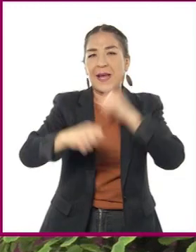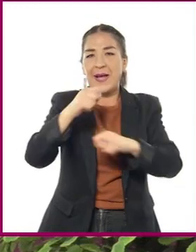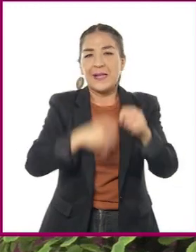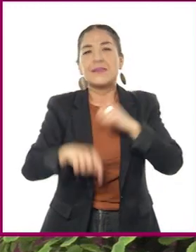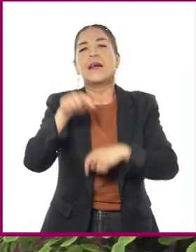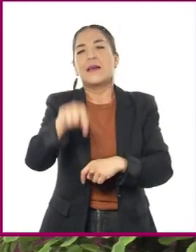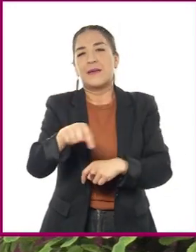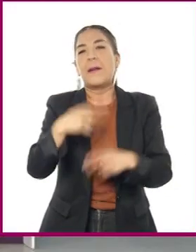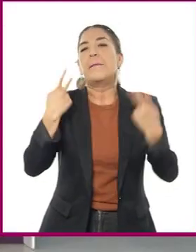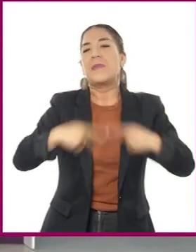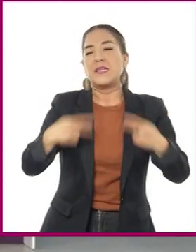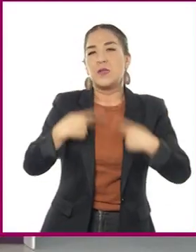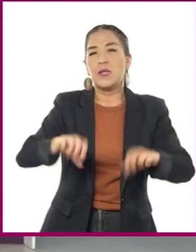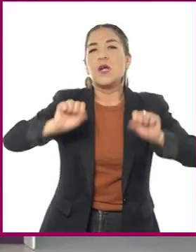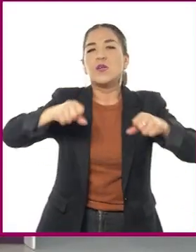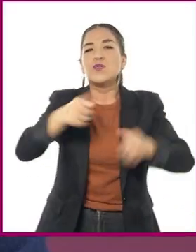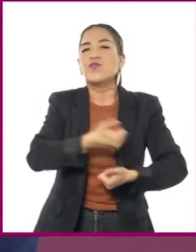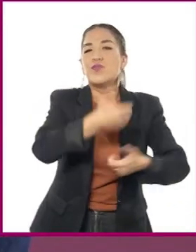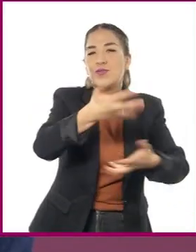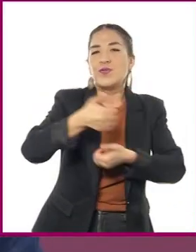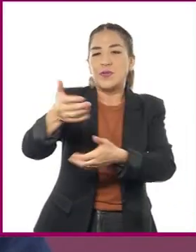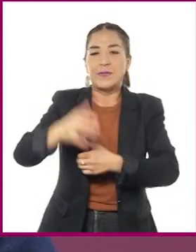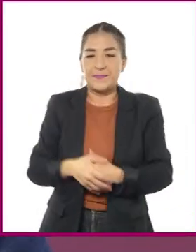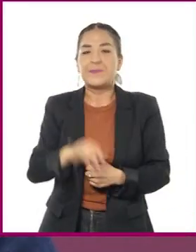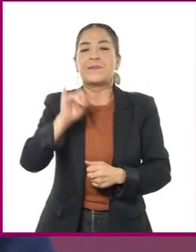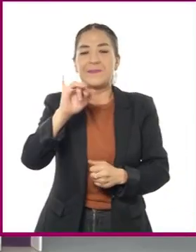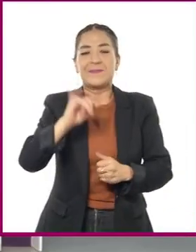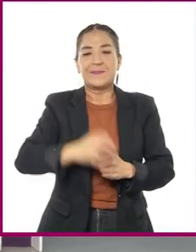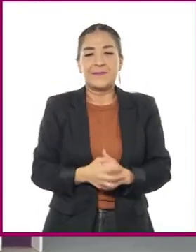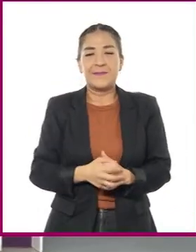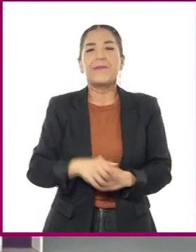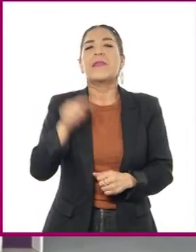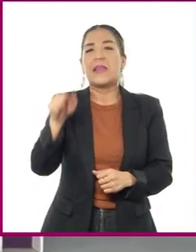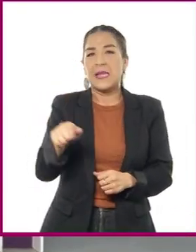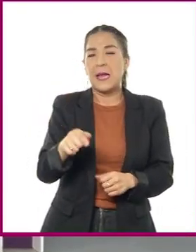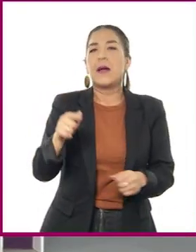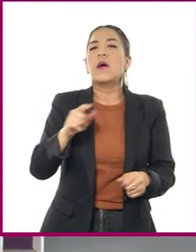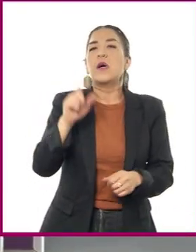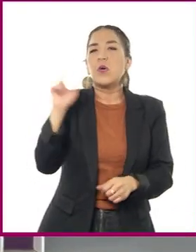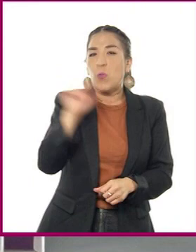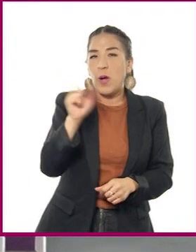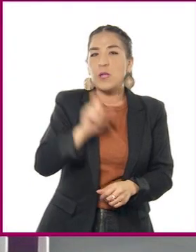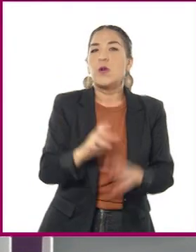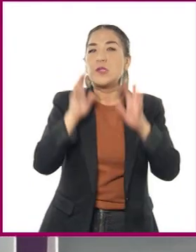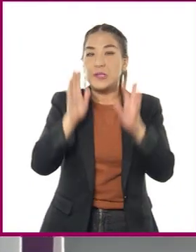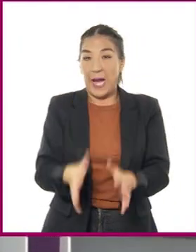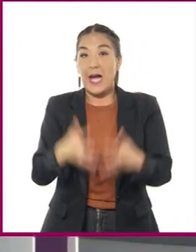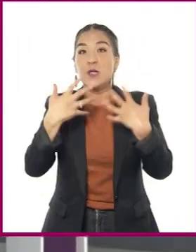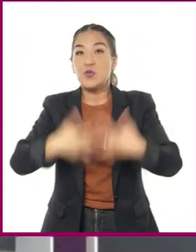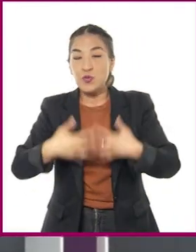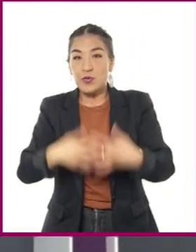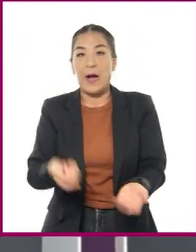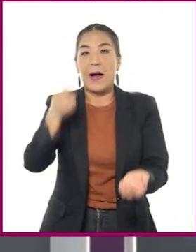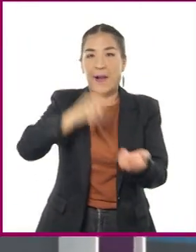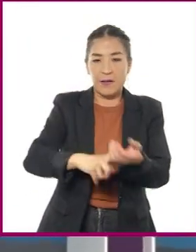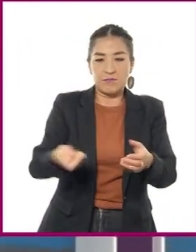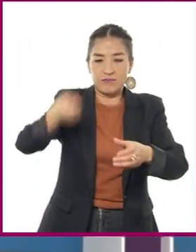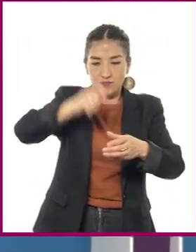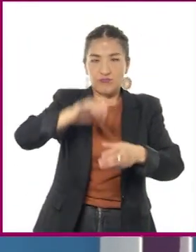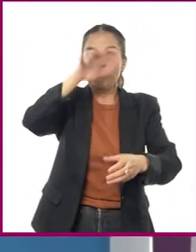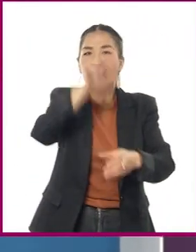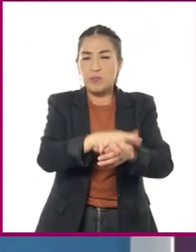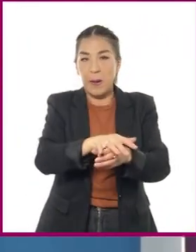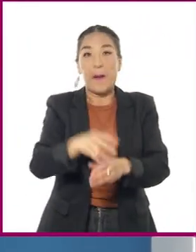los trae el repartidor. Sí. Eso ocurre cuando ya están procesados y envasados.